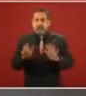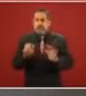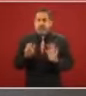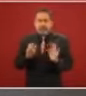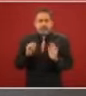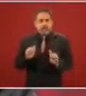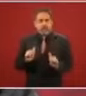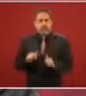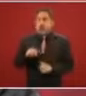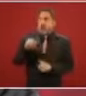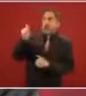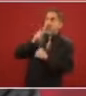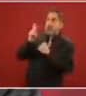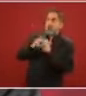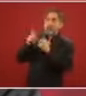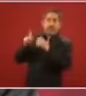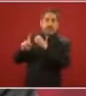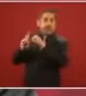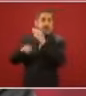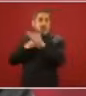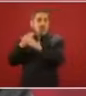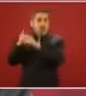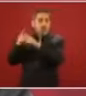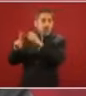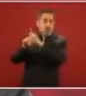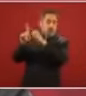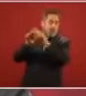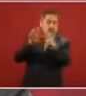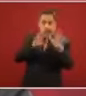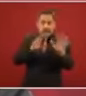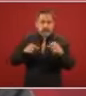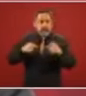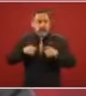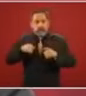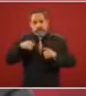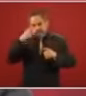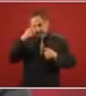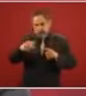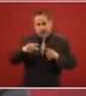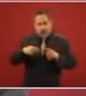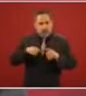inestabilidad económica, financiera en el mundo, en el caso de México,